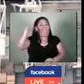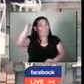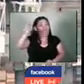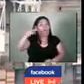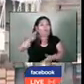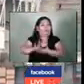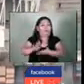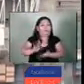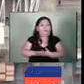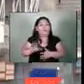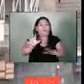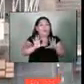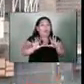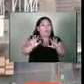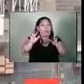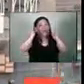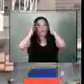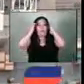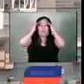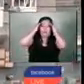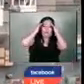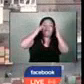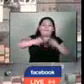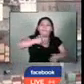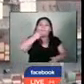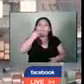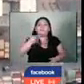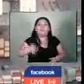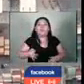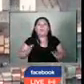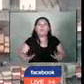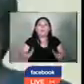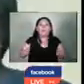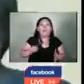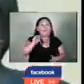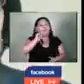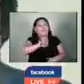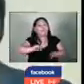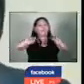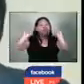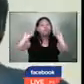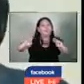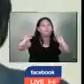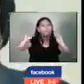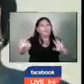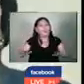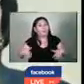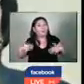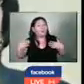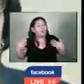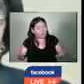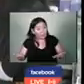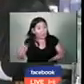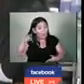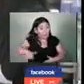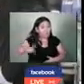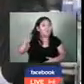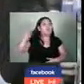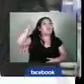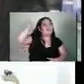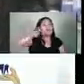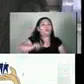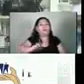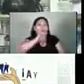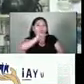relativamente. Hay una preocupación realmente en el tema. La preocupación es la actual y lo que viene. Este